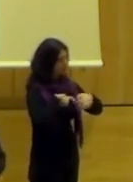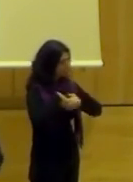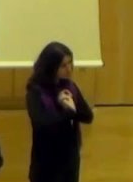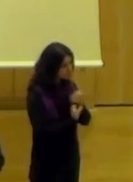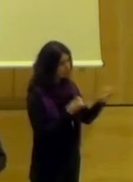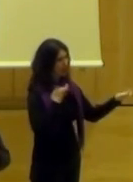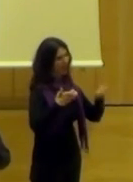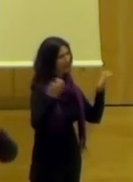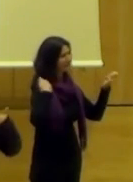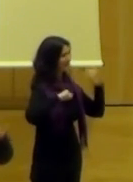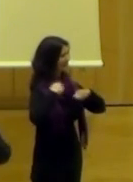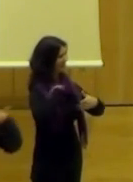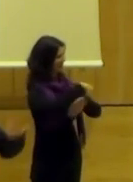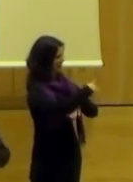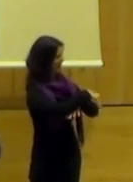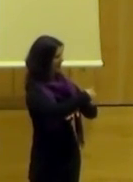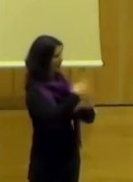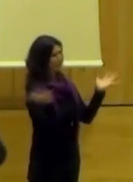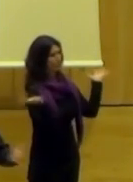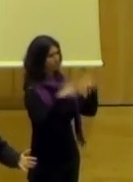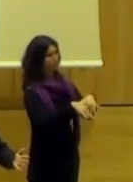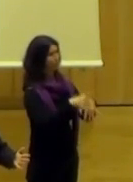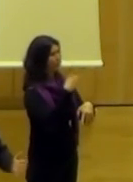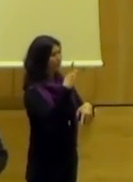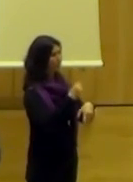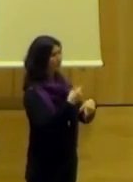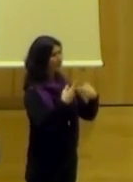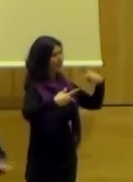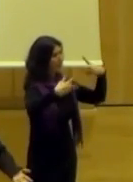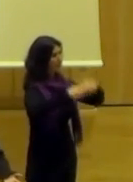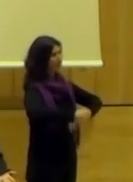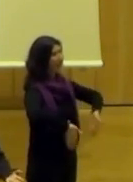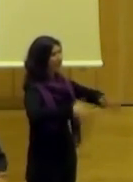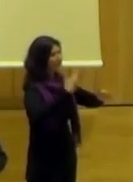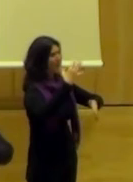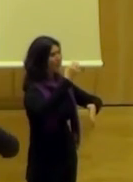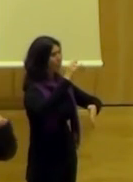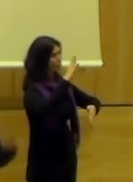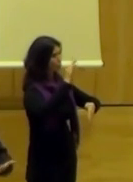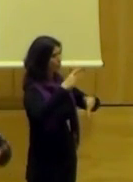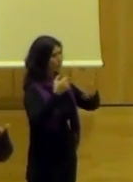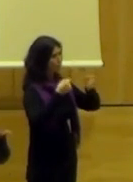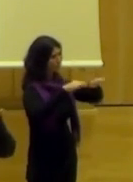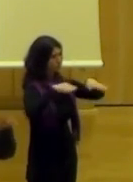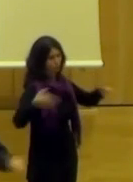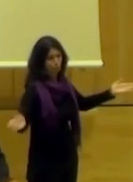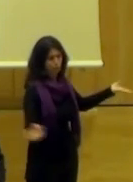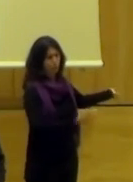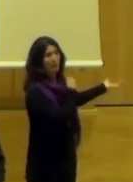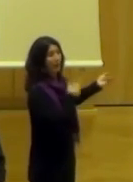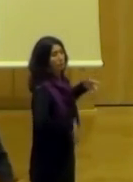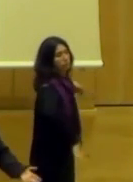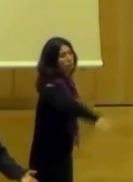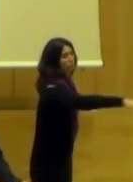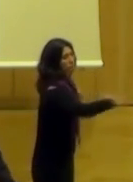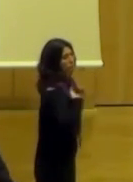asociaciones, varios artistas callejeros que vinieron y un día cerramos la avenida Don Bosco, quitamos los coches y utilizamos